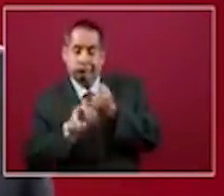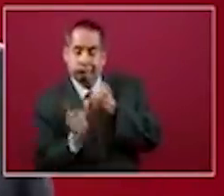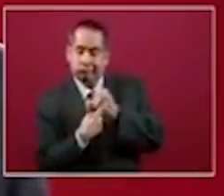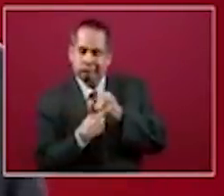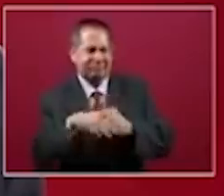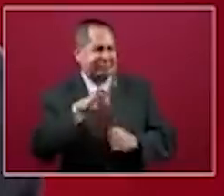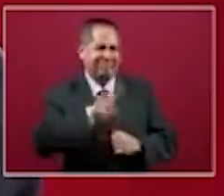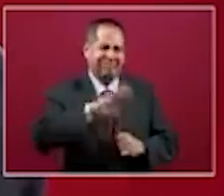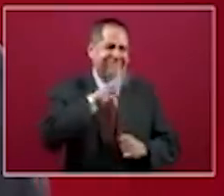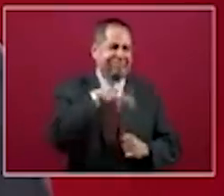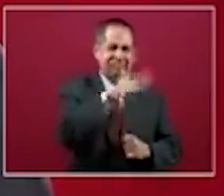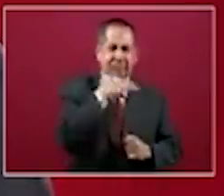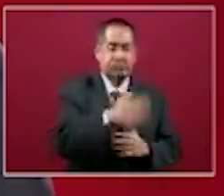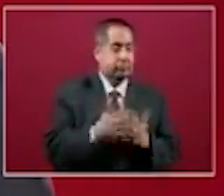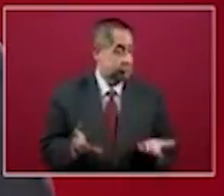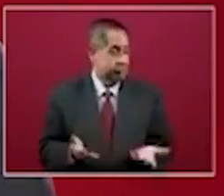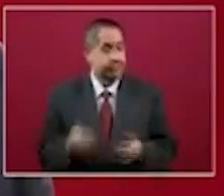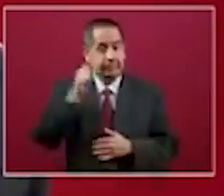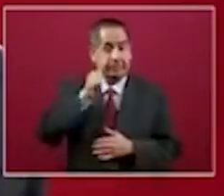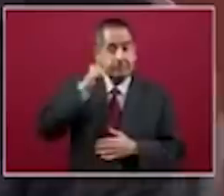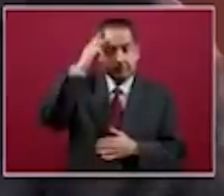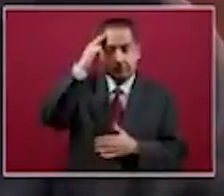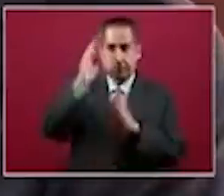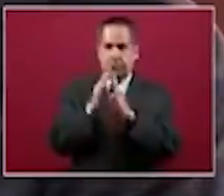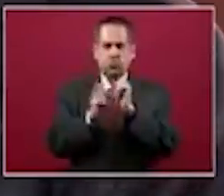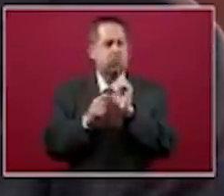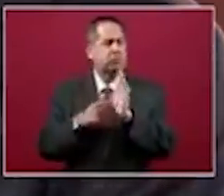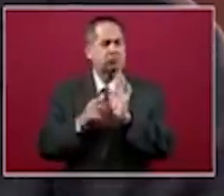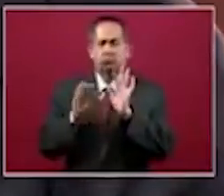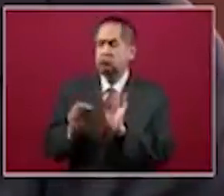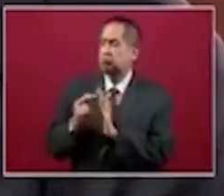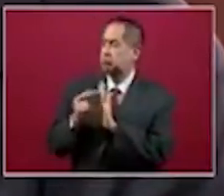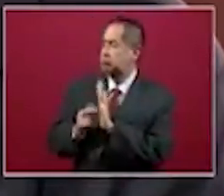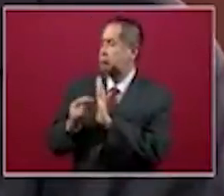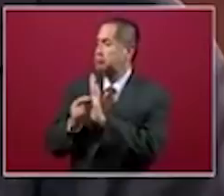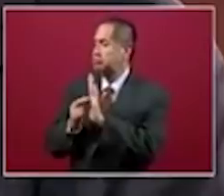Nunca dejaba de cumplirse con las formas.